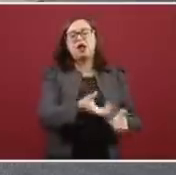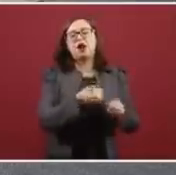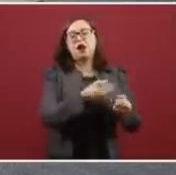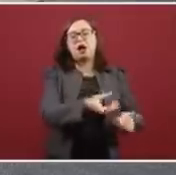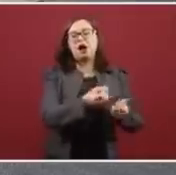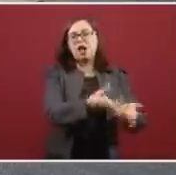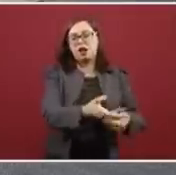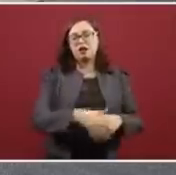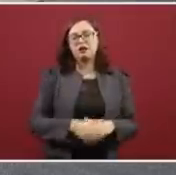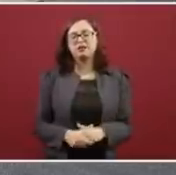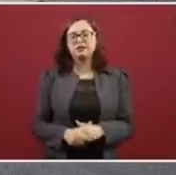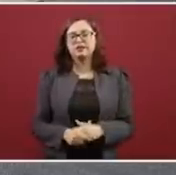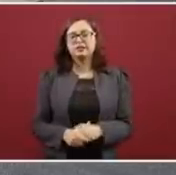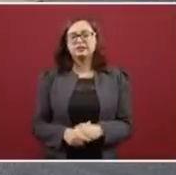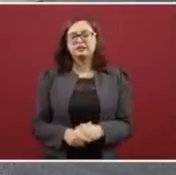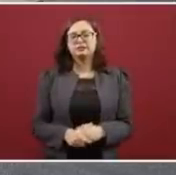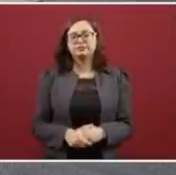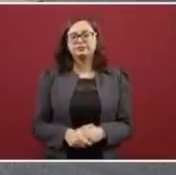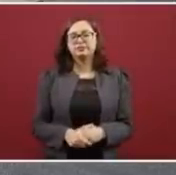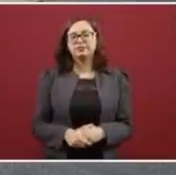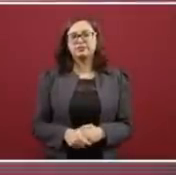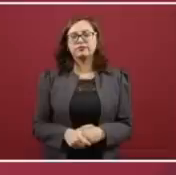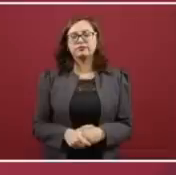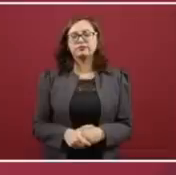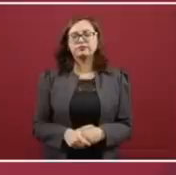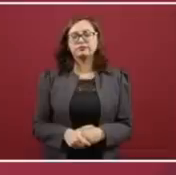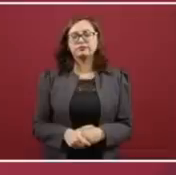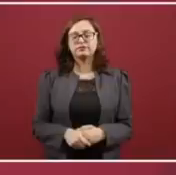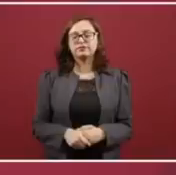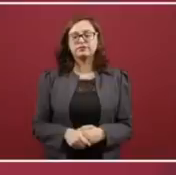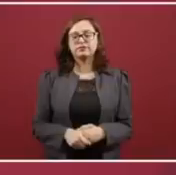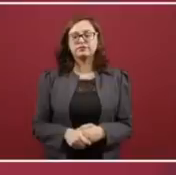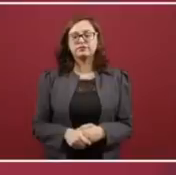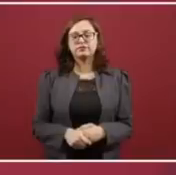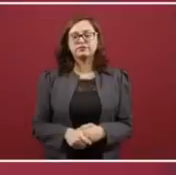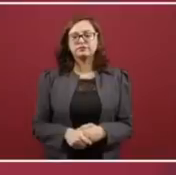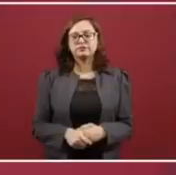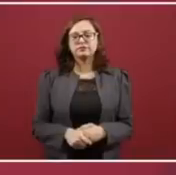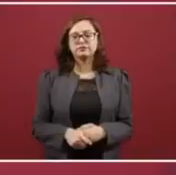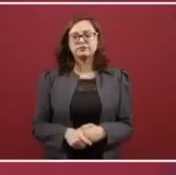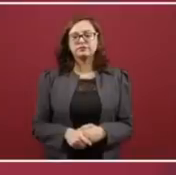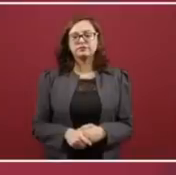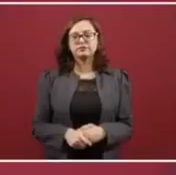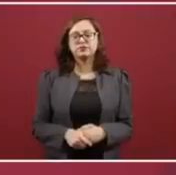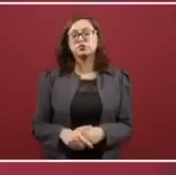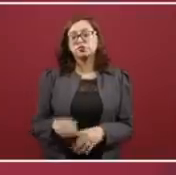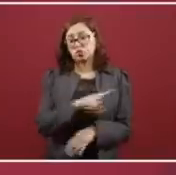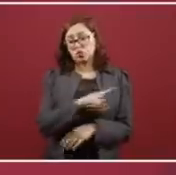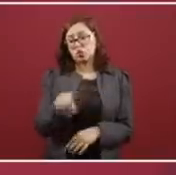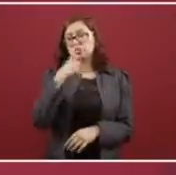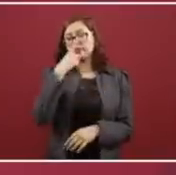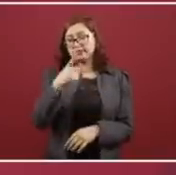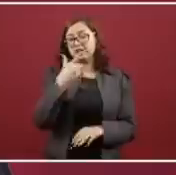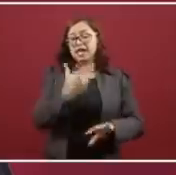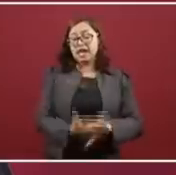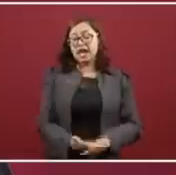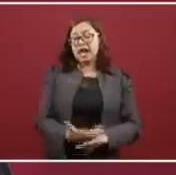yo les comentaba que antes aquí se le compraban servicios